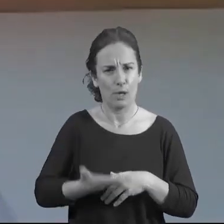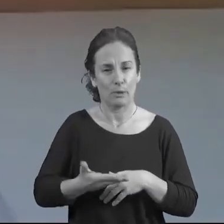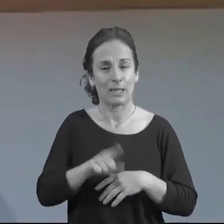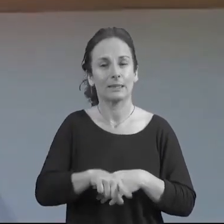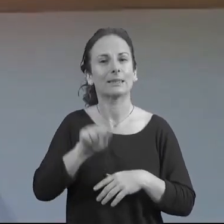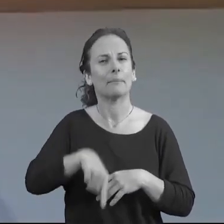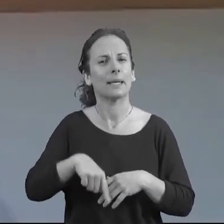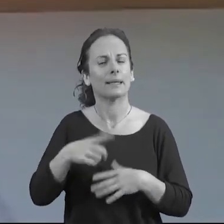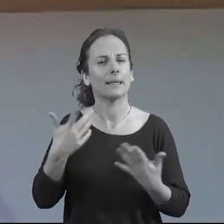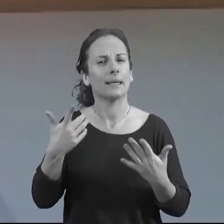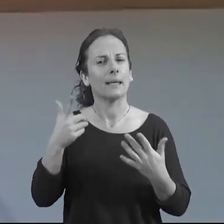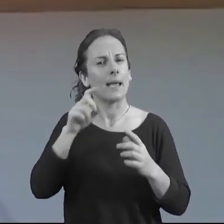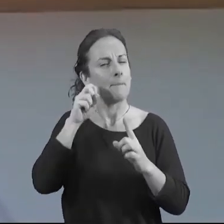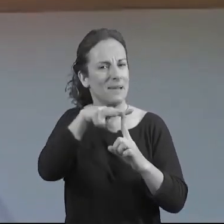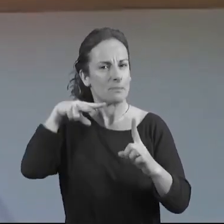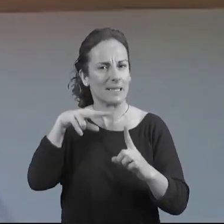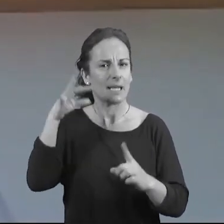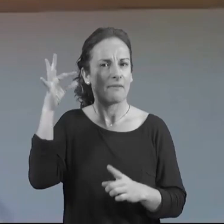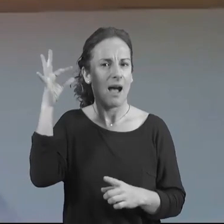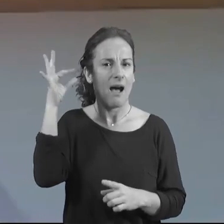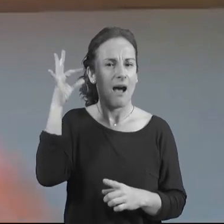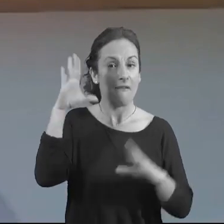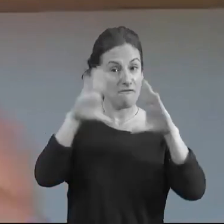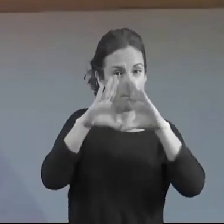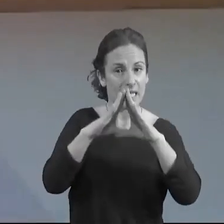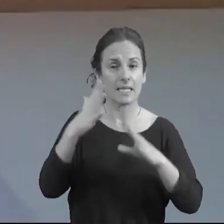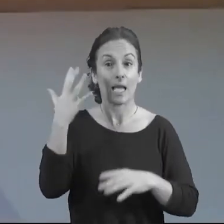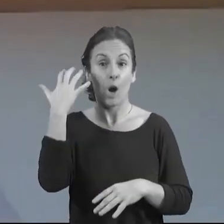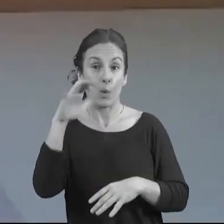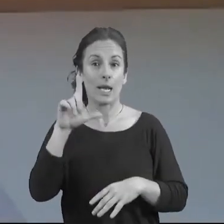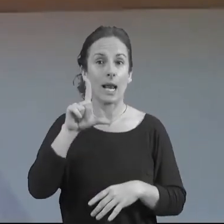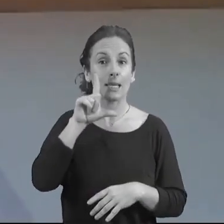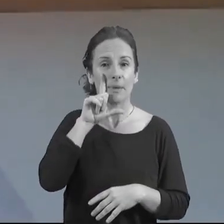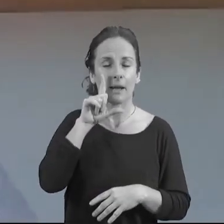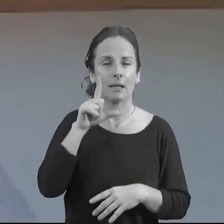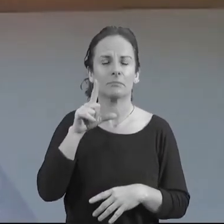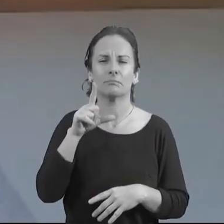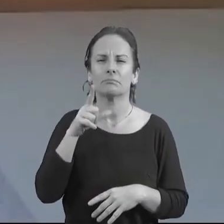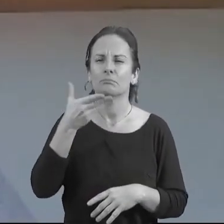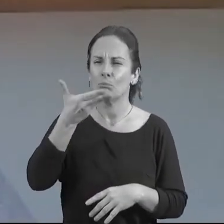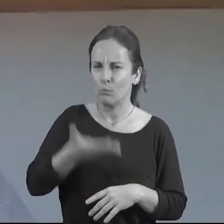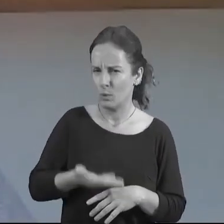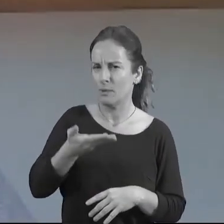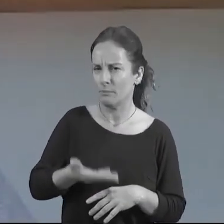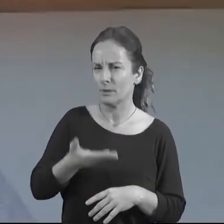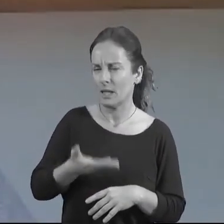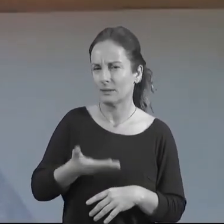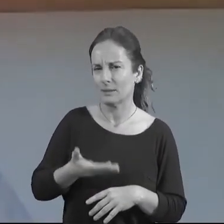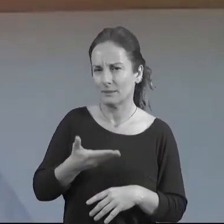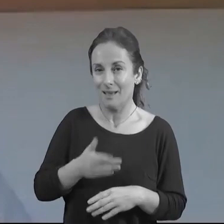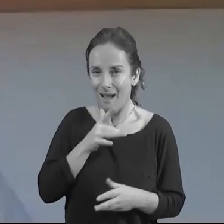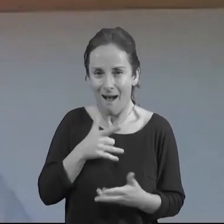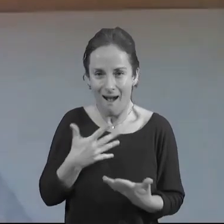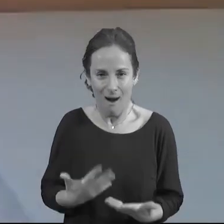la perspectiva feminista, queer, lesbiana, queer, realmente pensamos que más que nunca